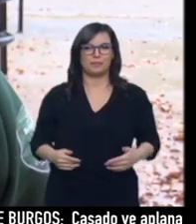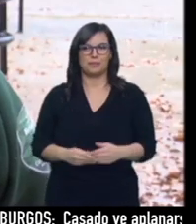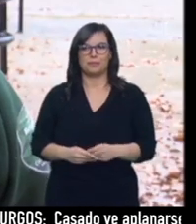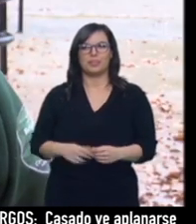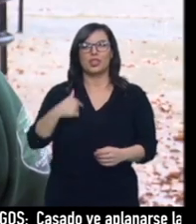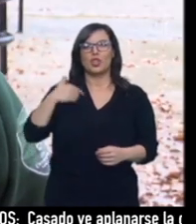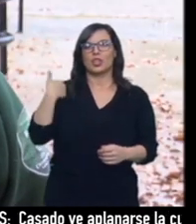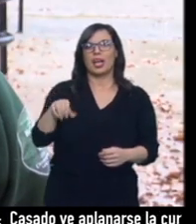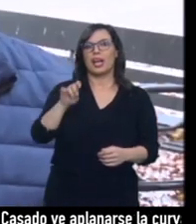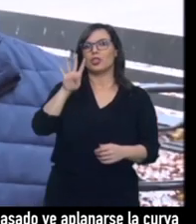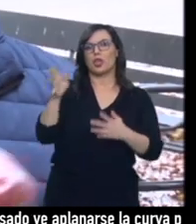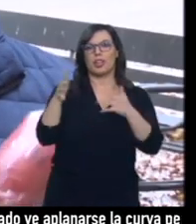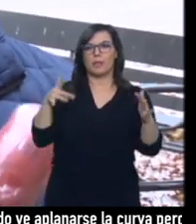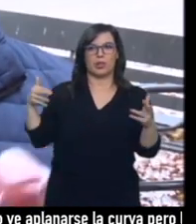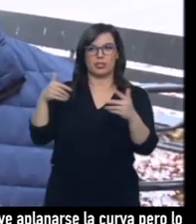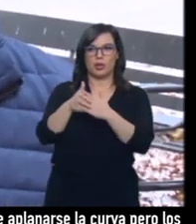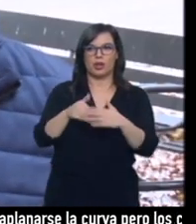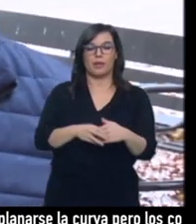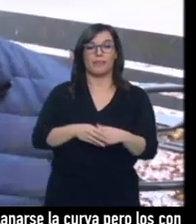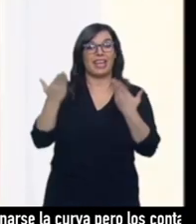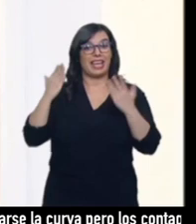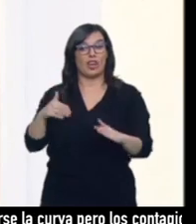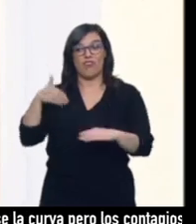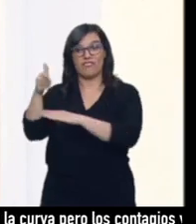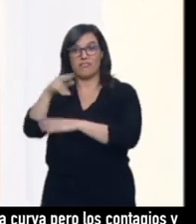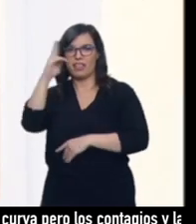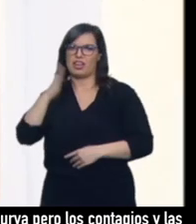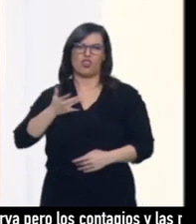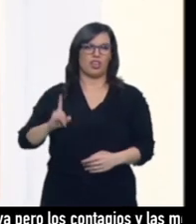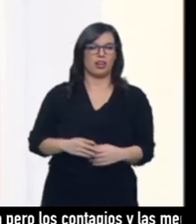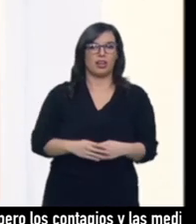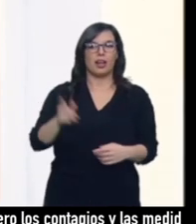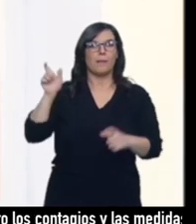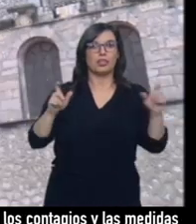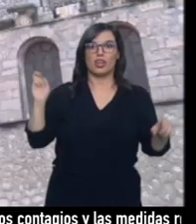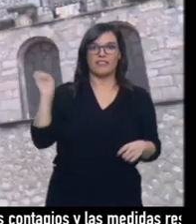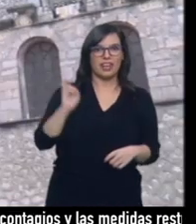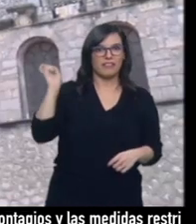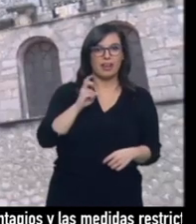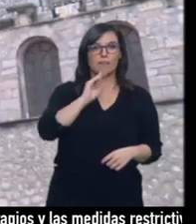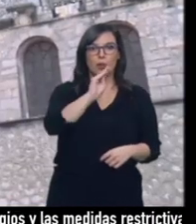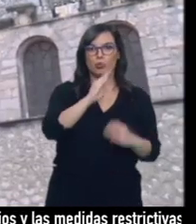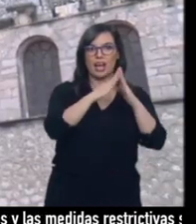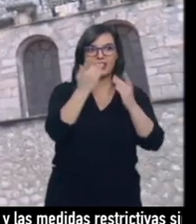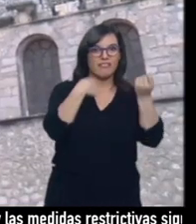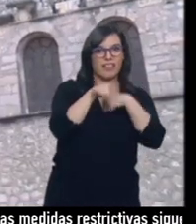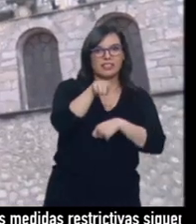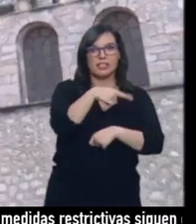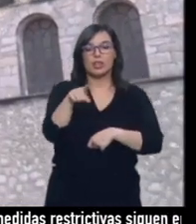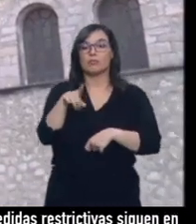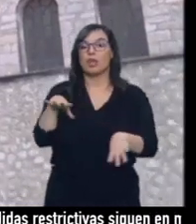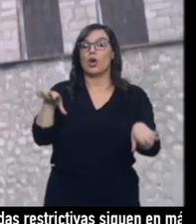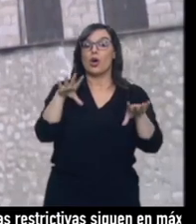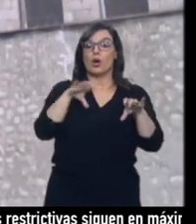el 14 de marzo. Los chicos no quieren que vayamos para Madrid. No para de venir gente preguntando si hay casas a la venta. Lo que no está tan claro es que una vez pase